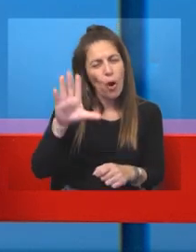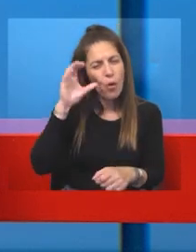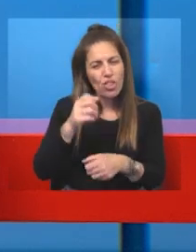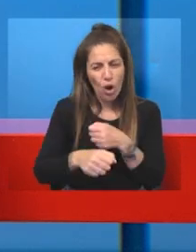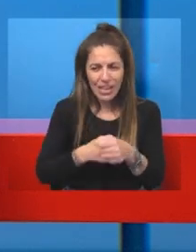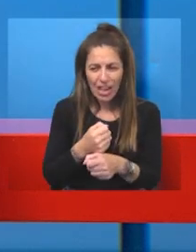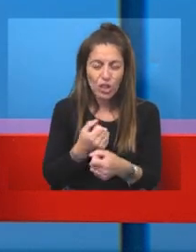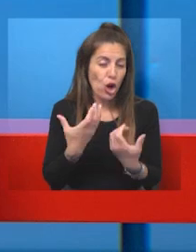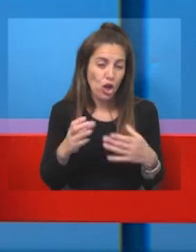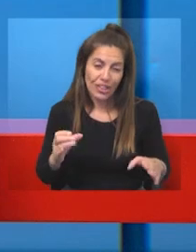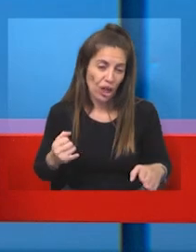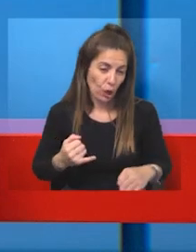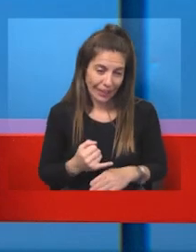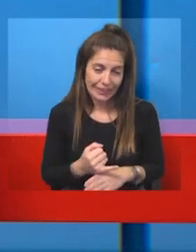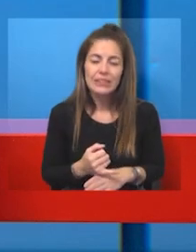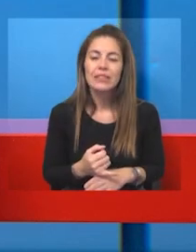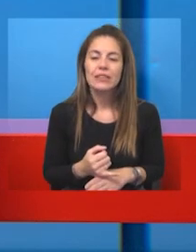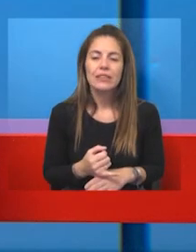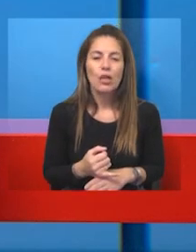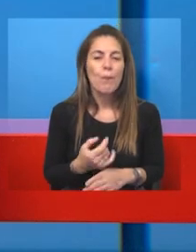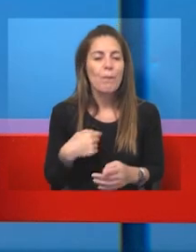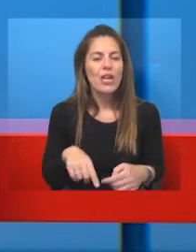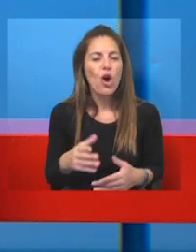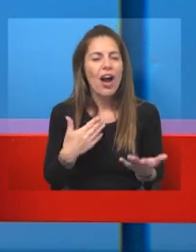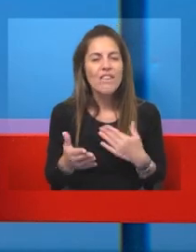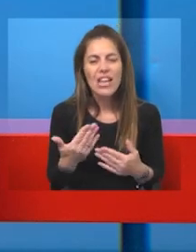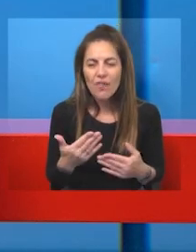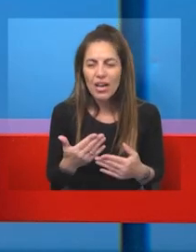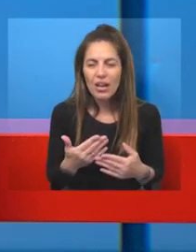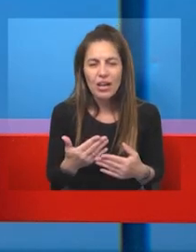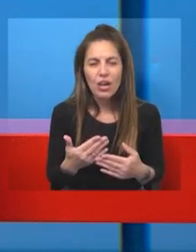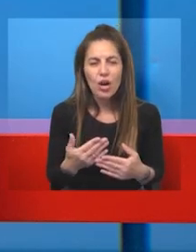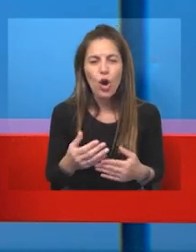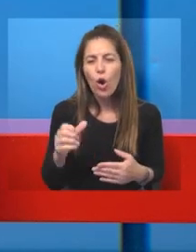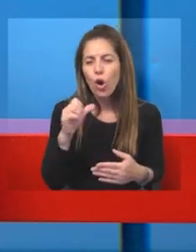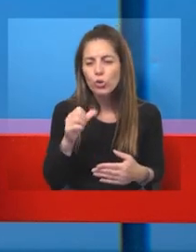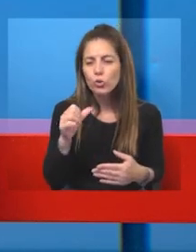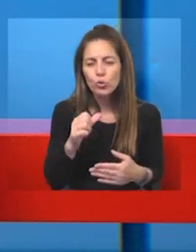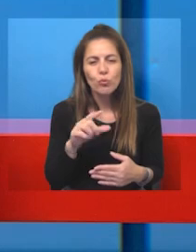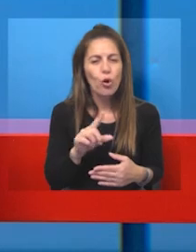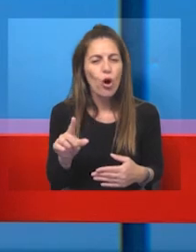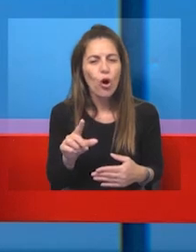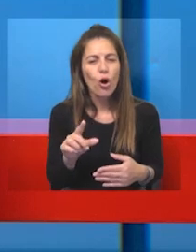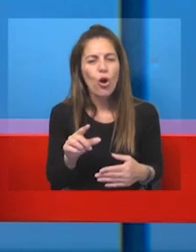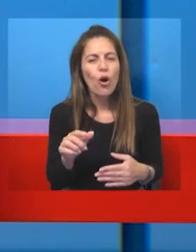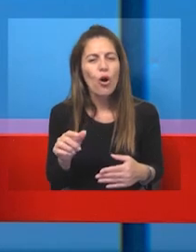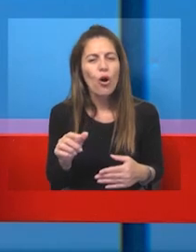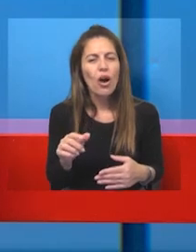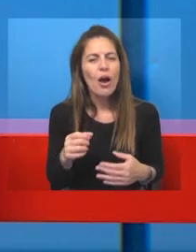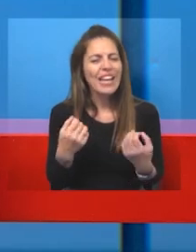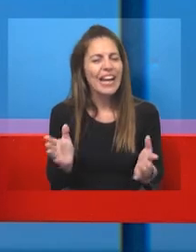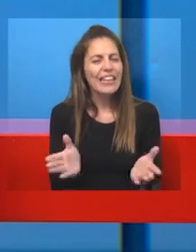y no quiero decir una cosa por otra eh pero hablaba además de de un consumo o que había generado alguna